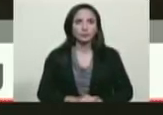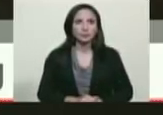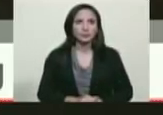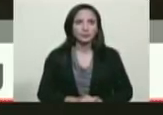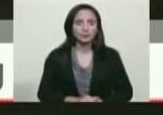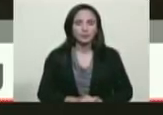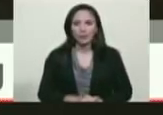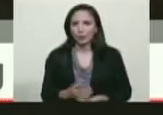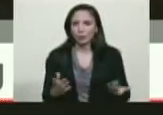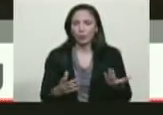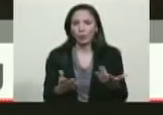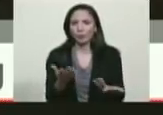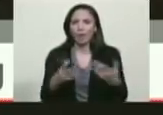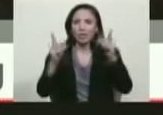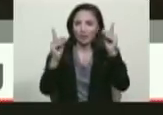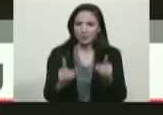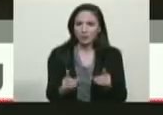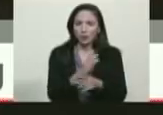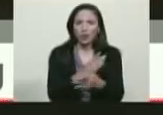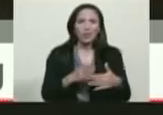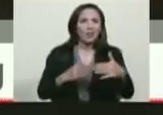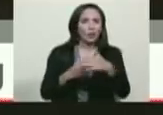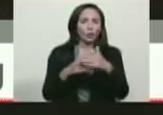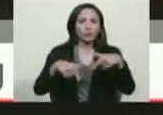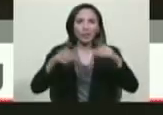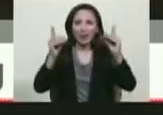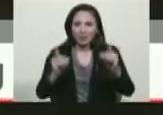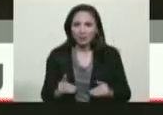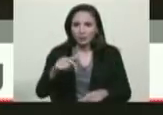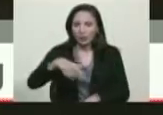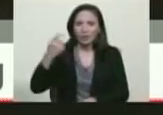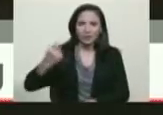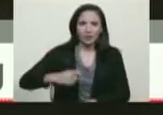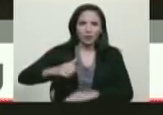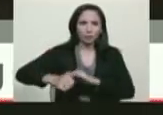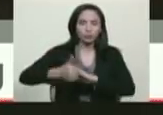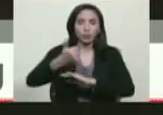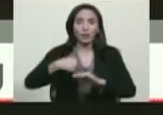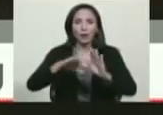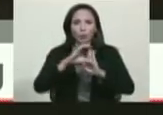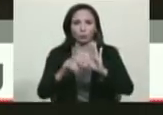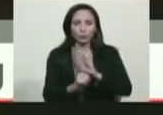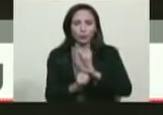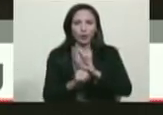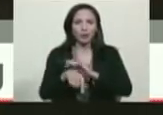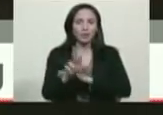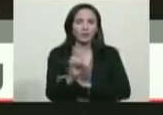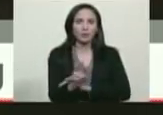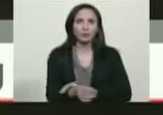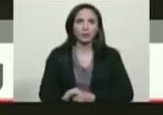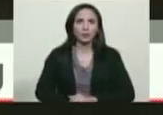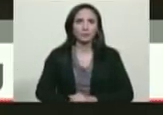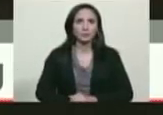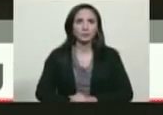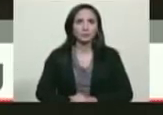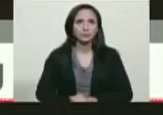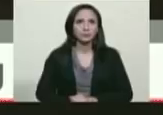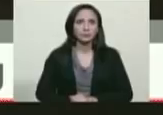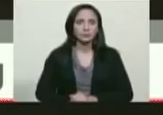las decisiones de esta sala como máxima instancia de la jurisdicción constitucional de la República Bolivariana de